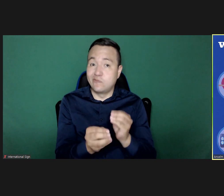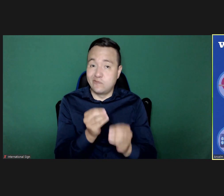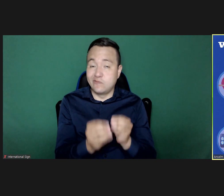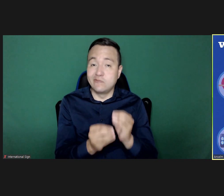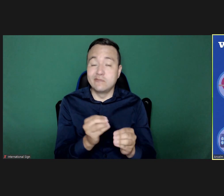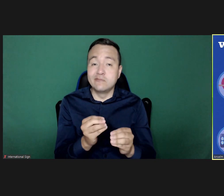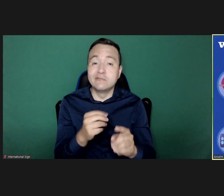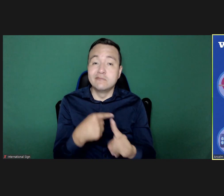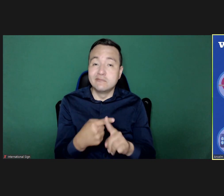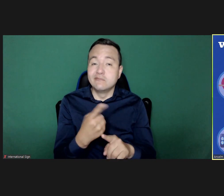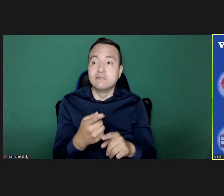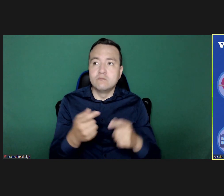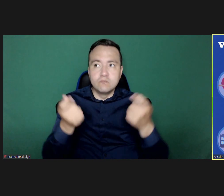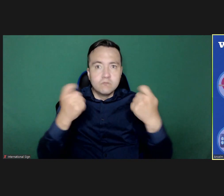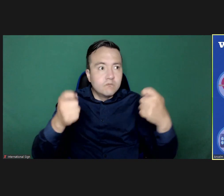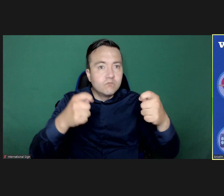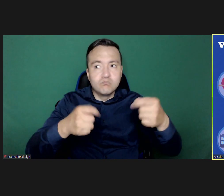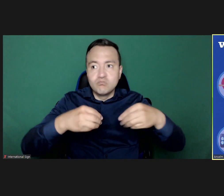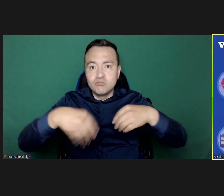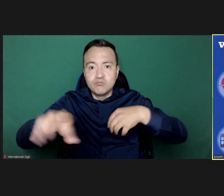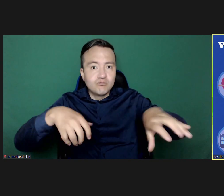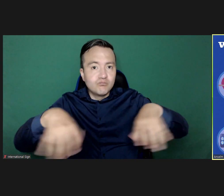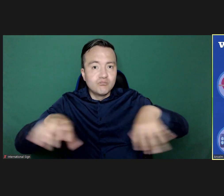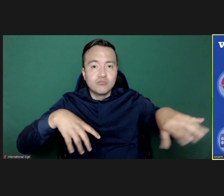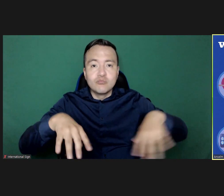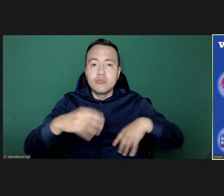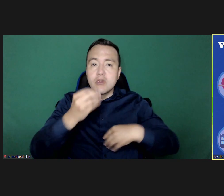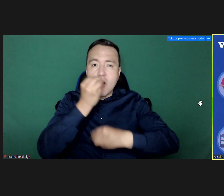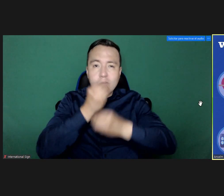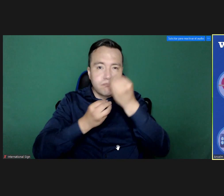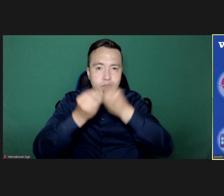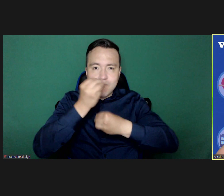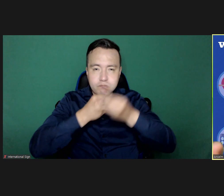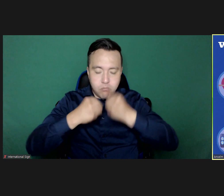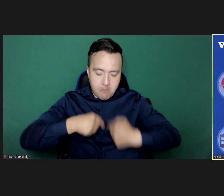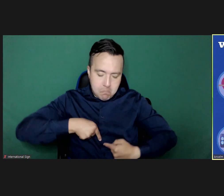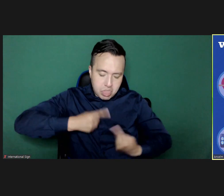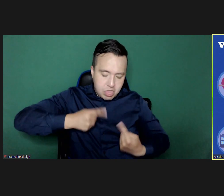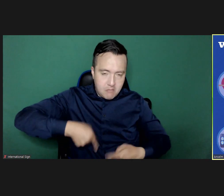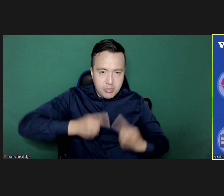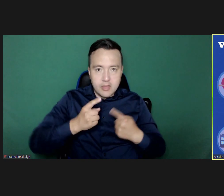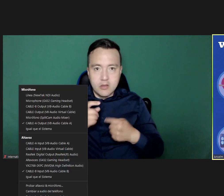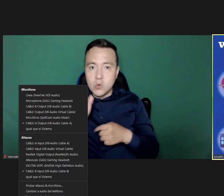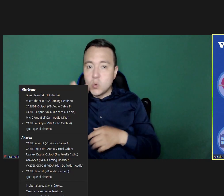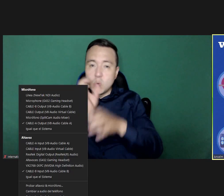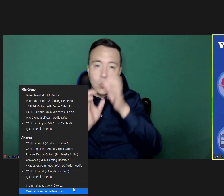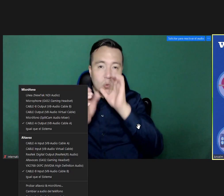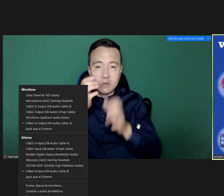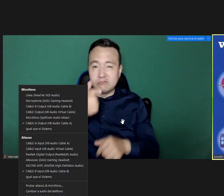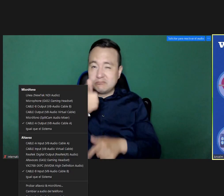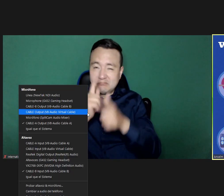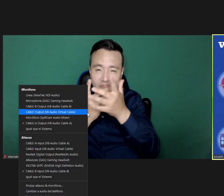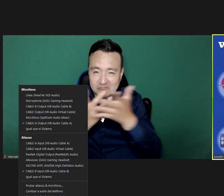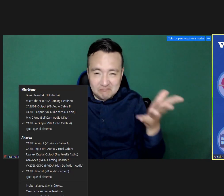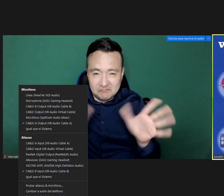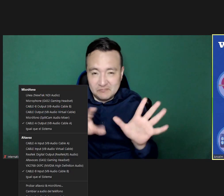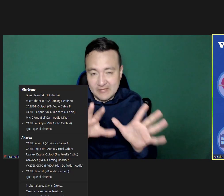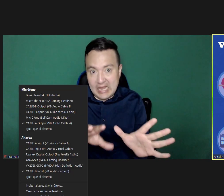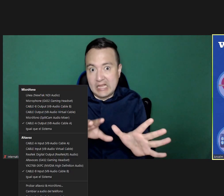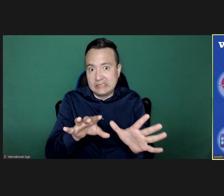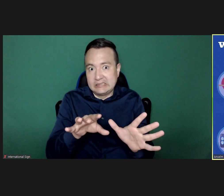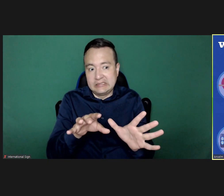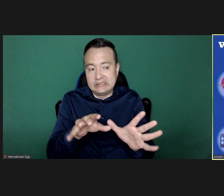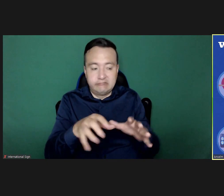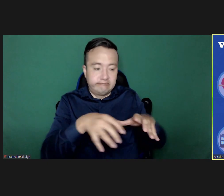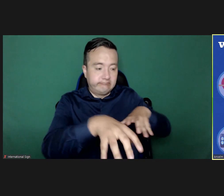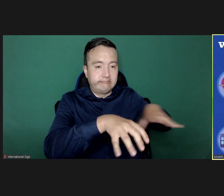distribución y producción de alimentos perjudiciales, el alcohol, pero en fin, esa ya es una discusión mucho más compleja.